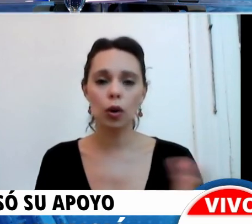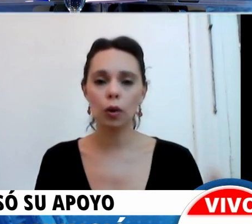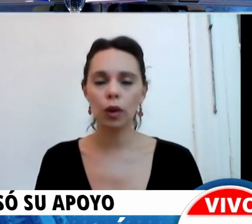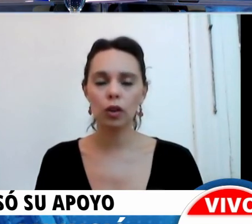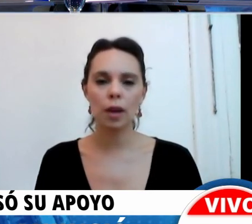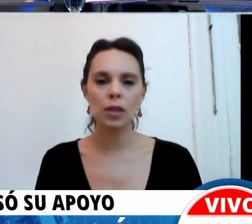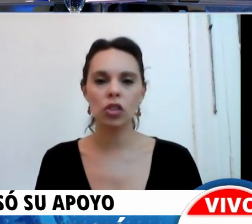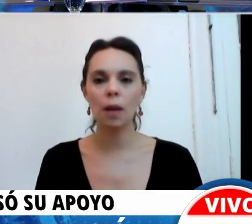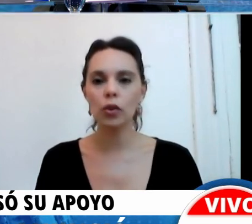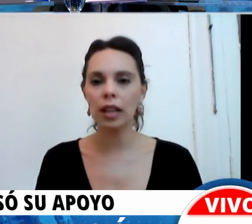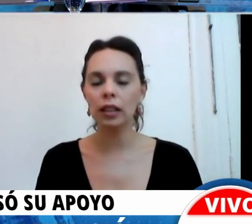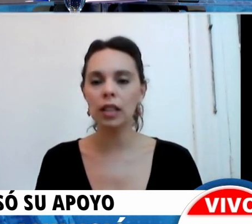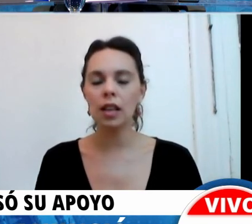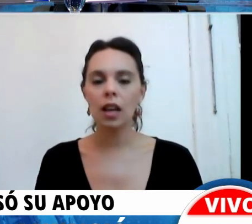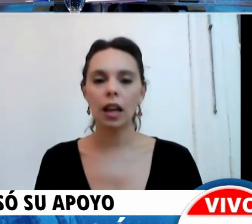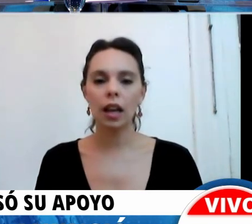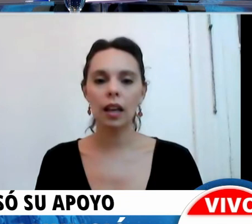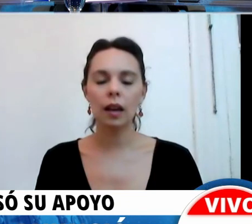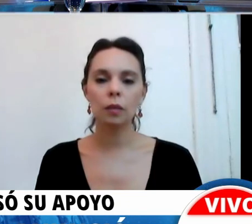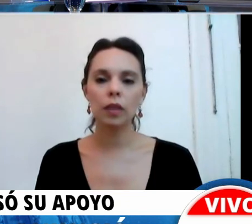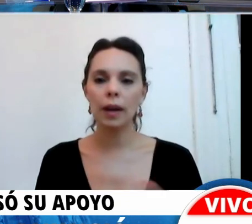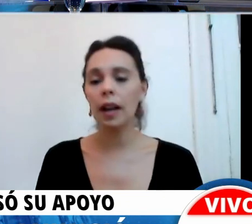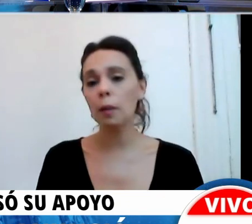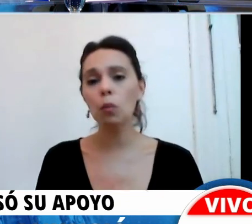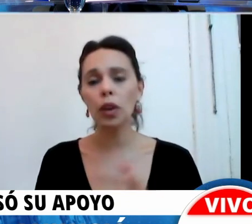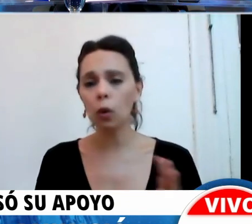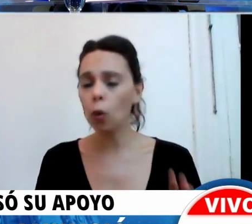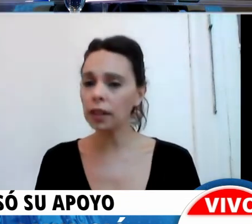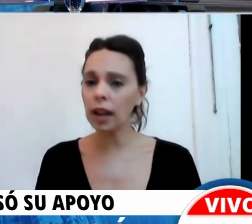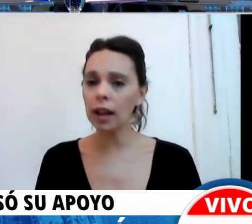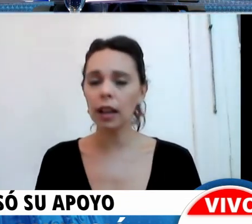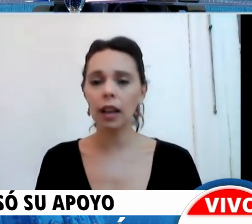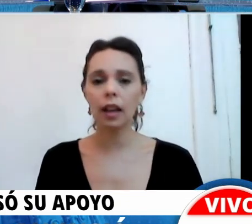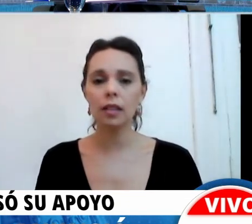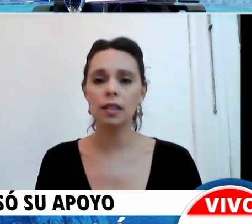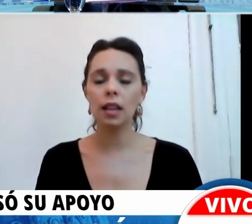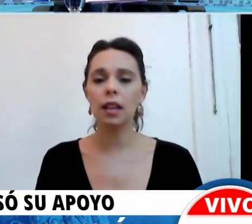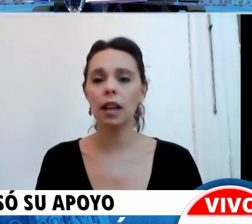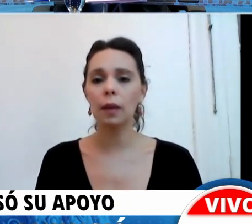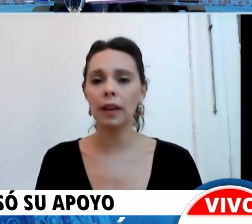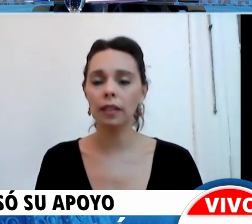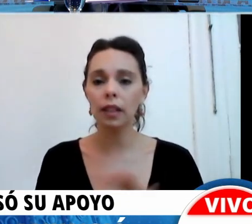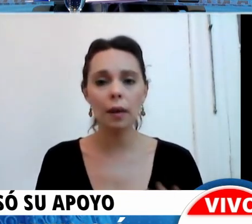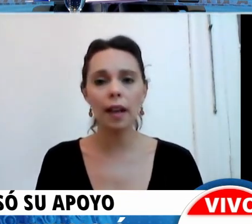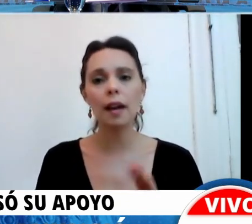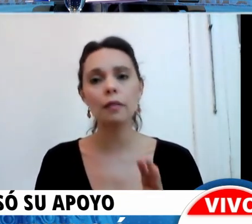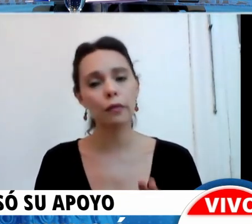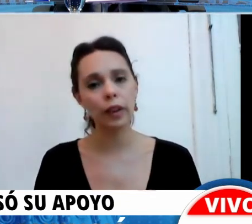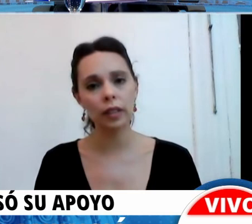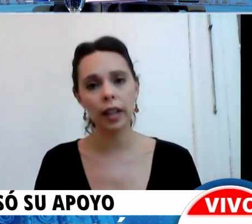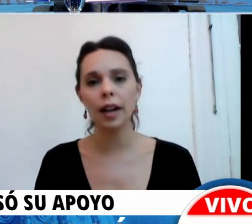como bueno, ya mencionamos antes, de manera muy escueta y si se quiere bastante